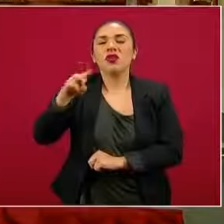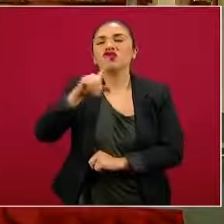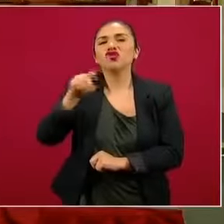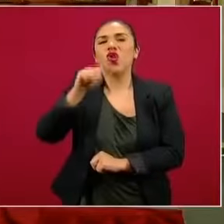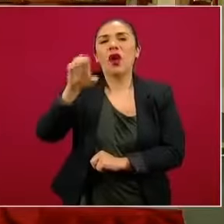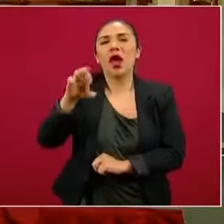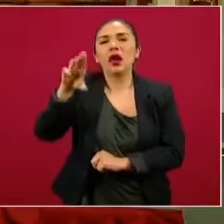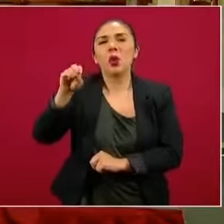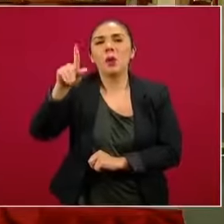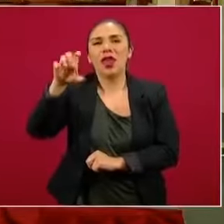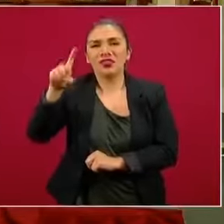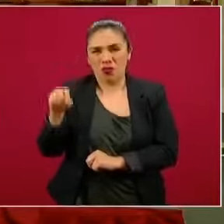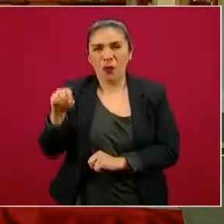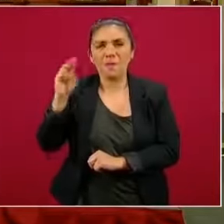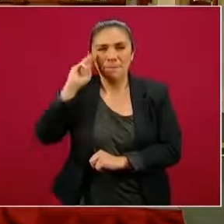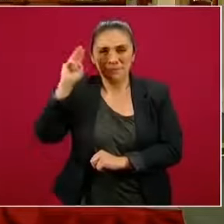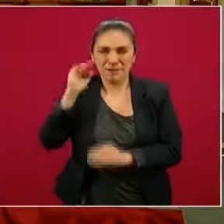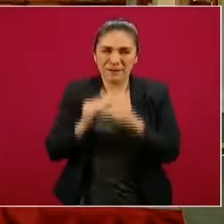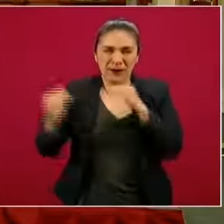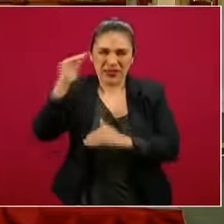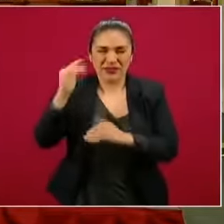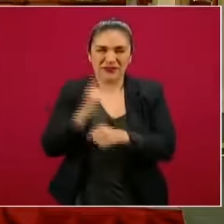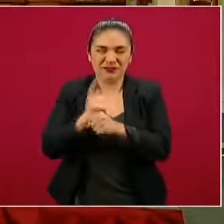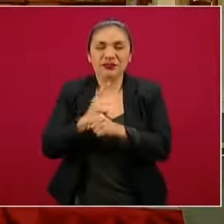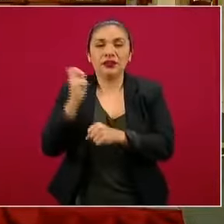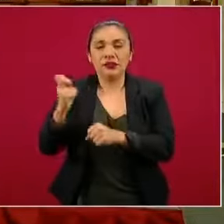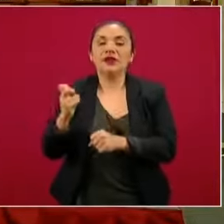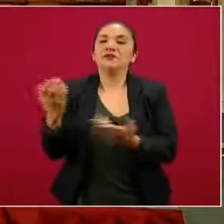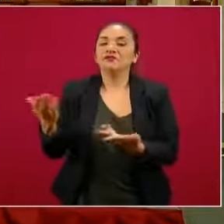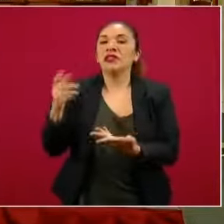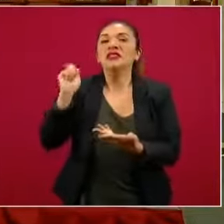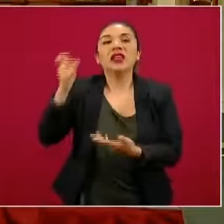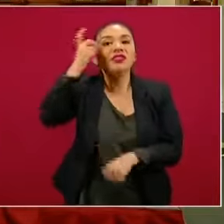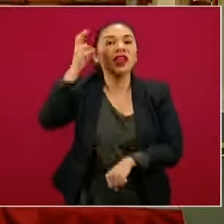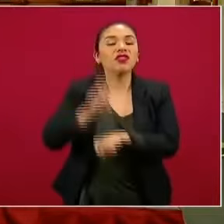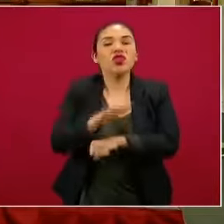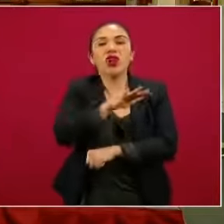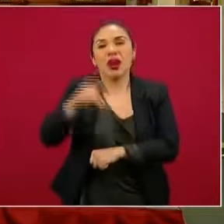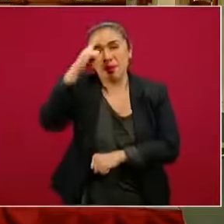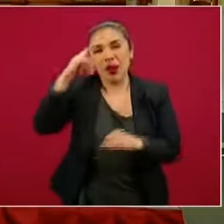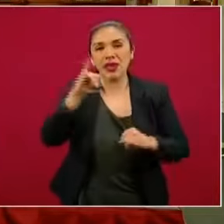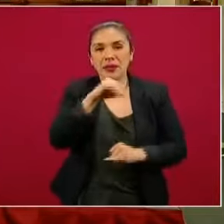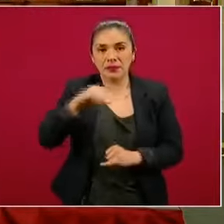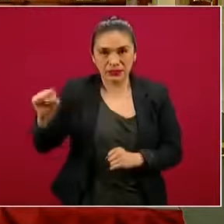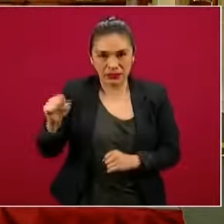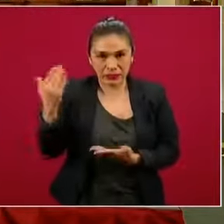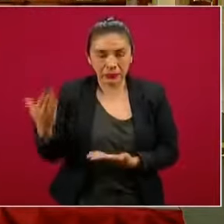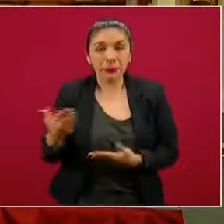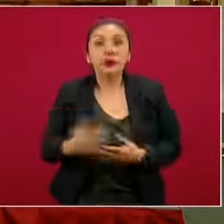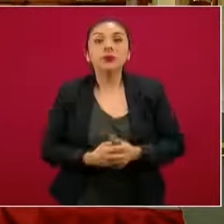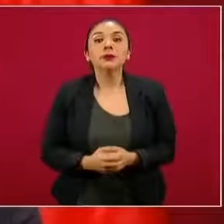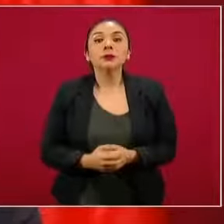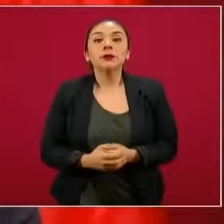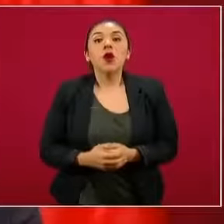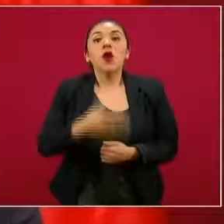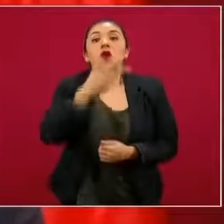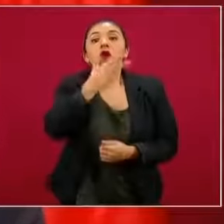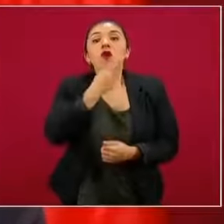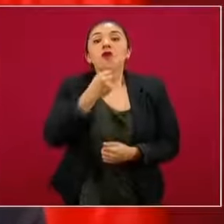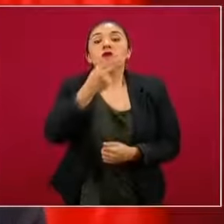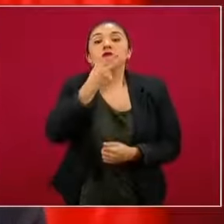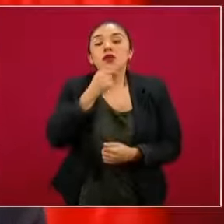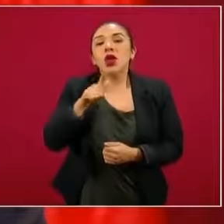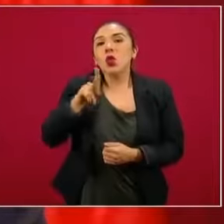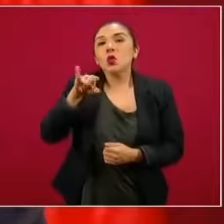aquí presente. Zoe, muy bienvenido siempre, quien es director general del Instituto Mexicano del Seguro Social. El maestro